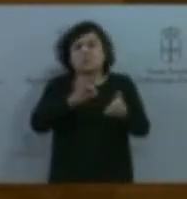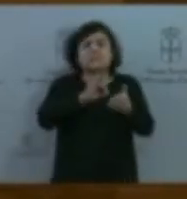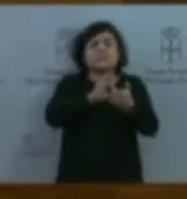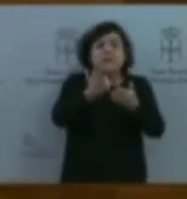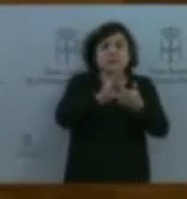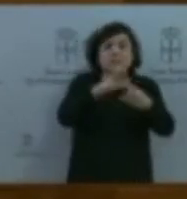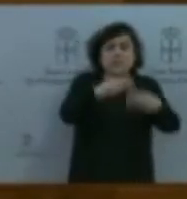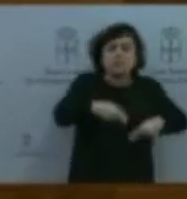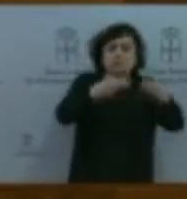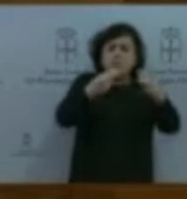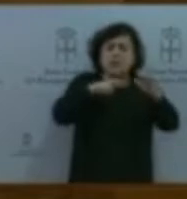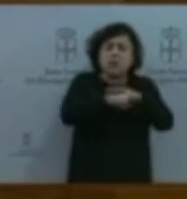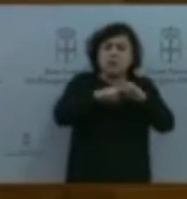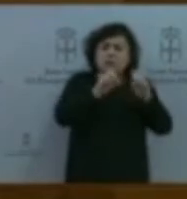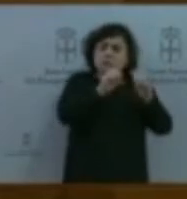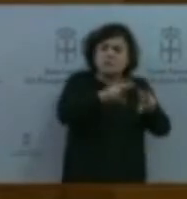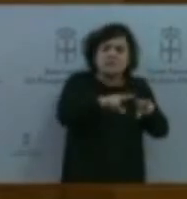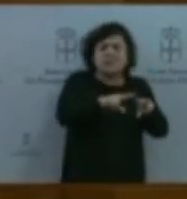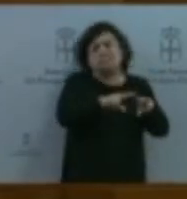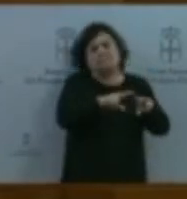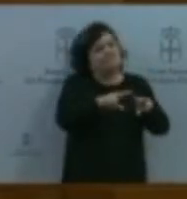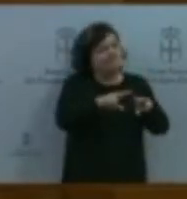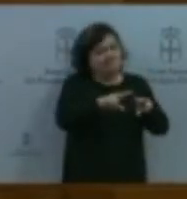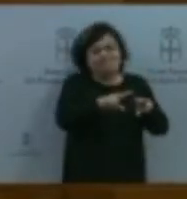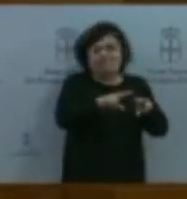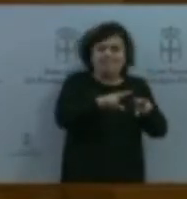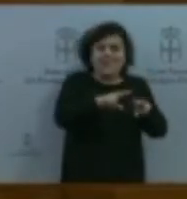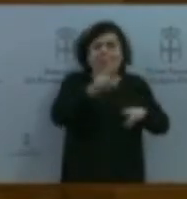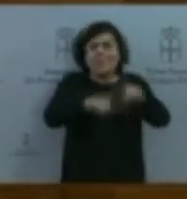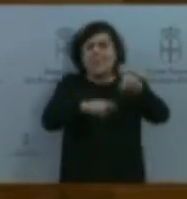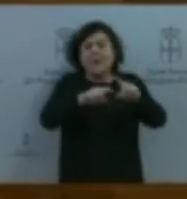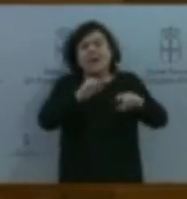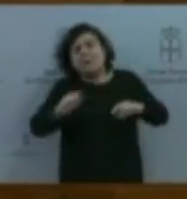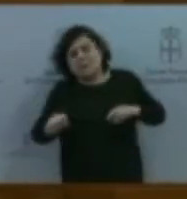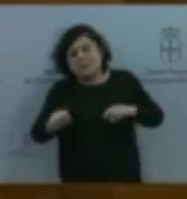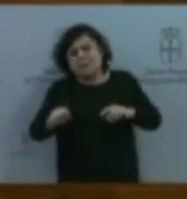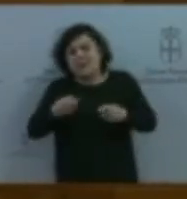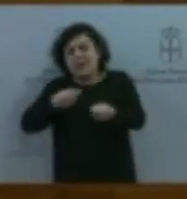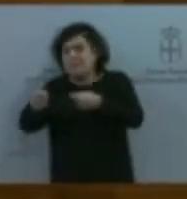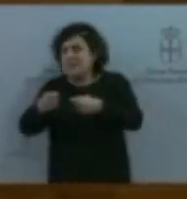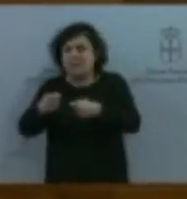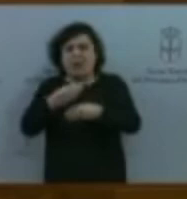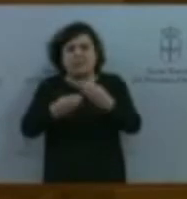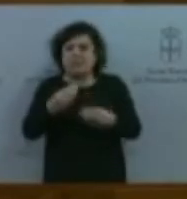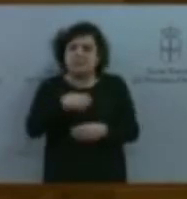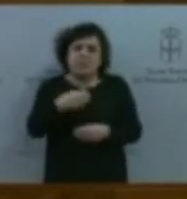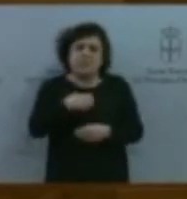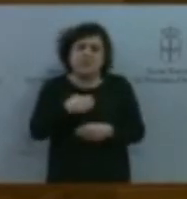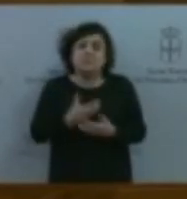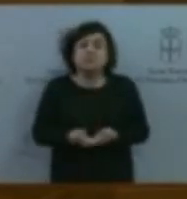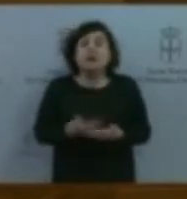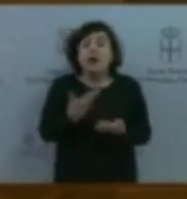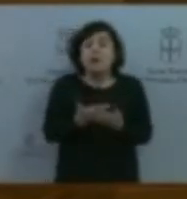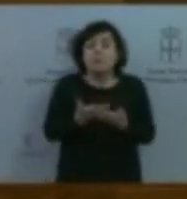mercado, pues lleva algo que no deberíamos hacer. Y sobre su propuesta, lo que le quiero decir, su propuesta de reducir la asignación a partidos